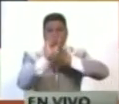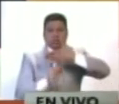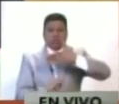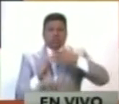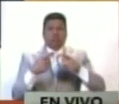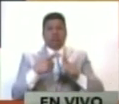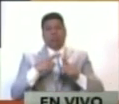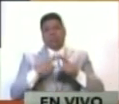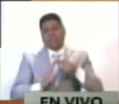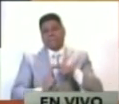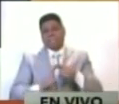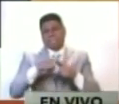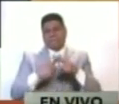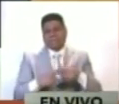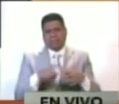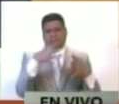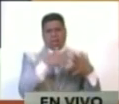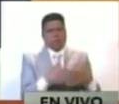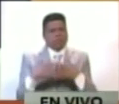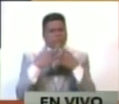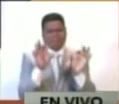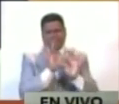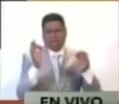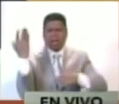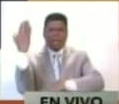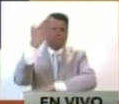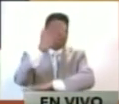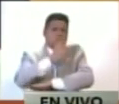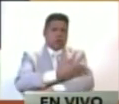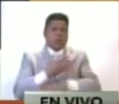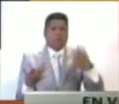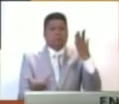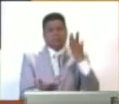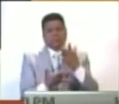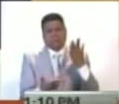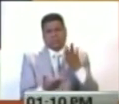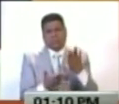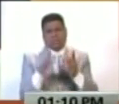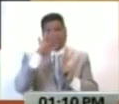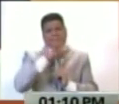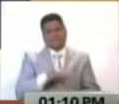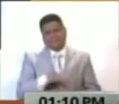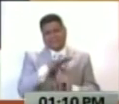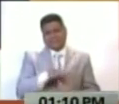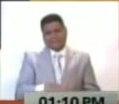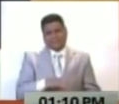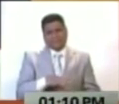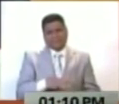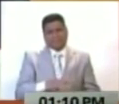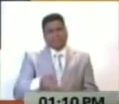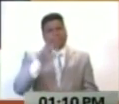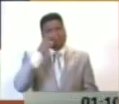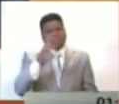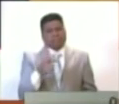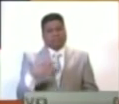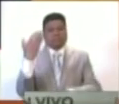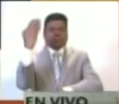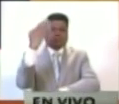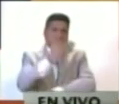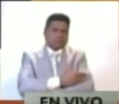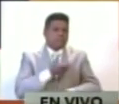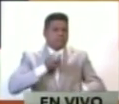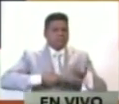del norte, para no depender de ese bloqueo tecnológico al cual someten a nuestros pueblos, para no depender del bloqueo